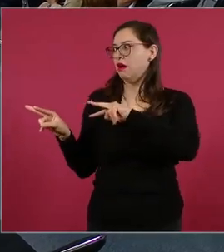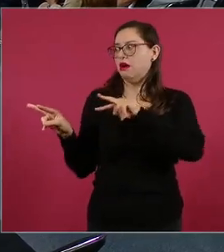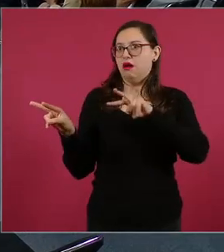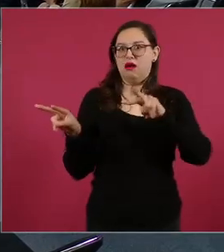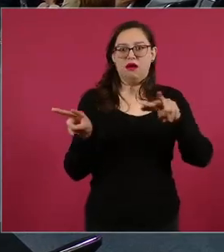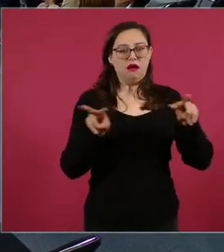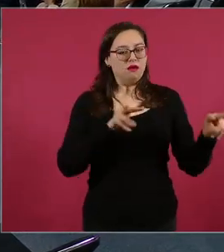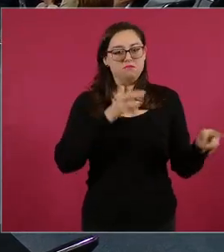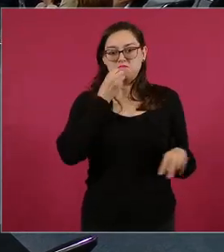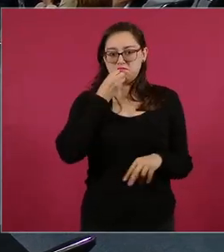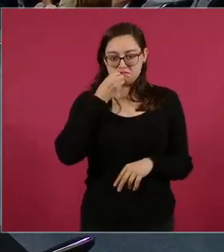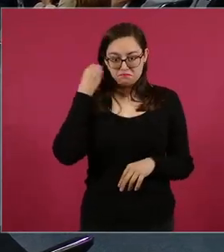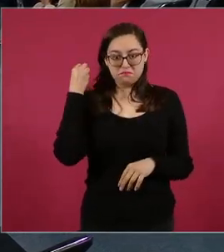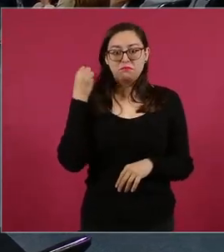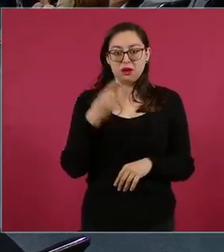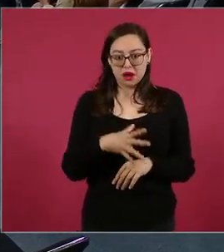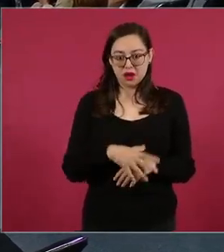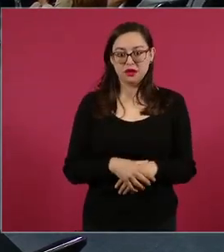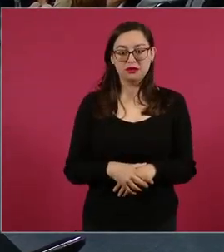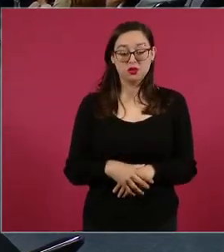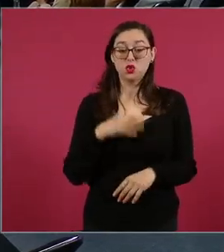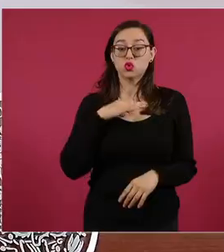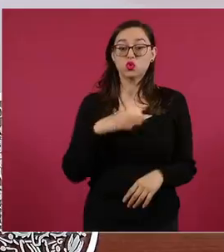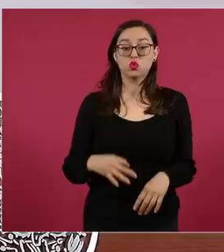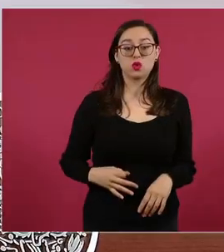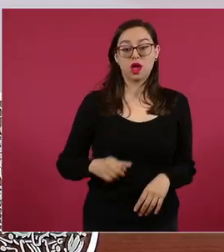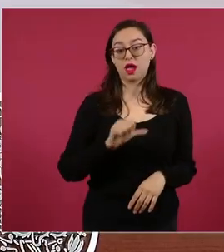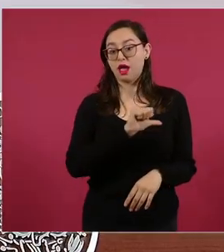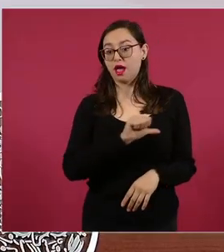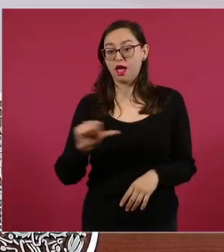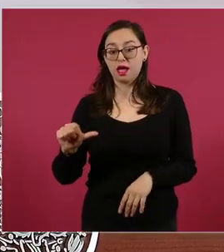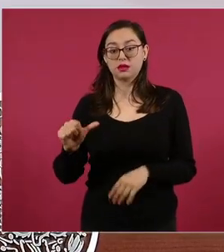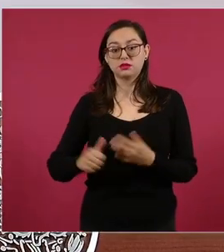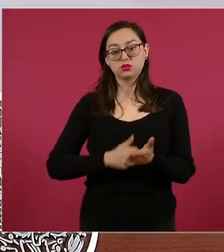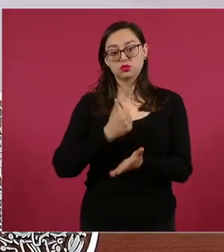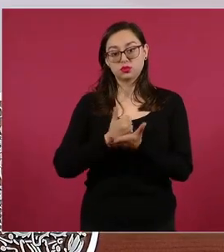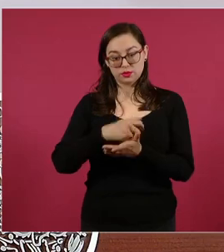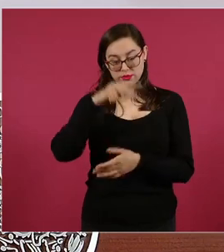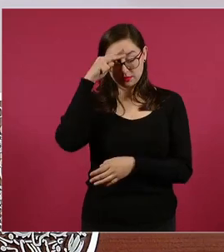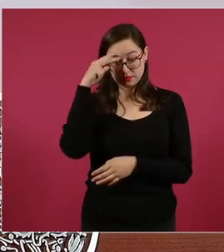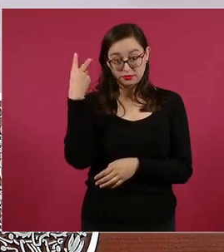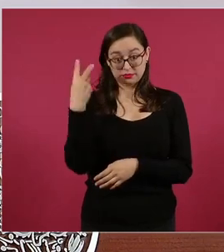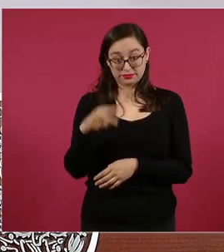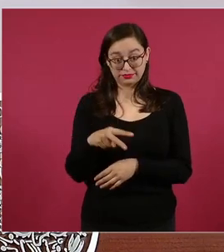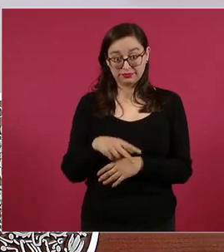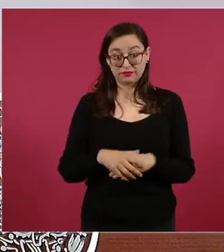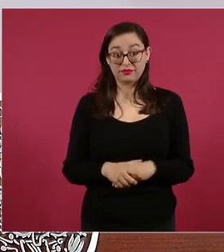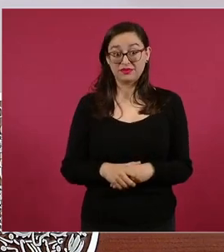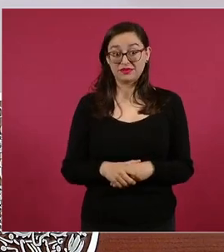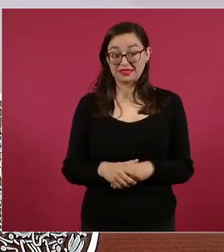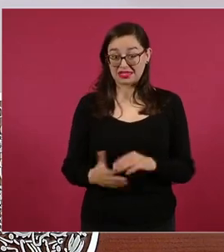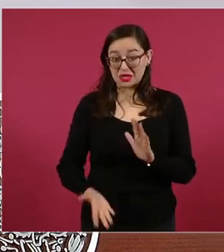trayecto de Toluca hasta la Ciudad de México. Complicado,